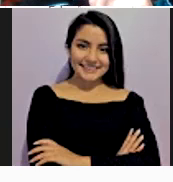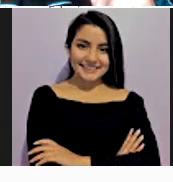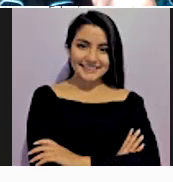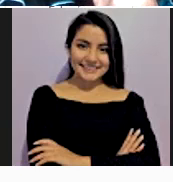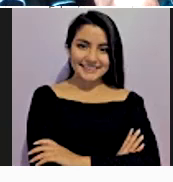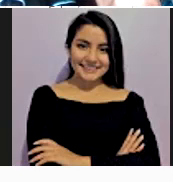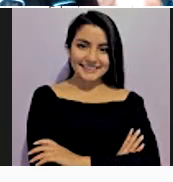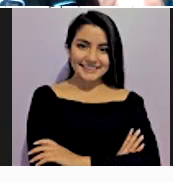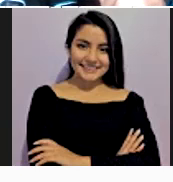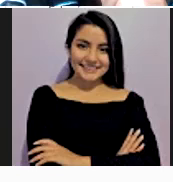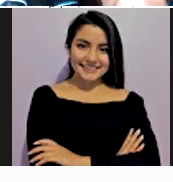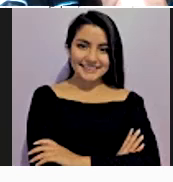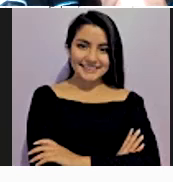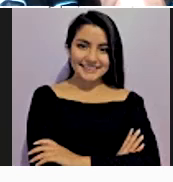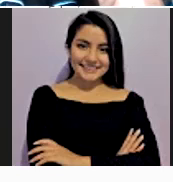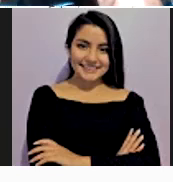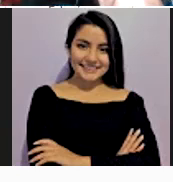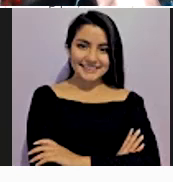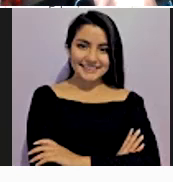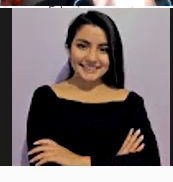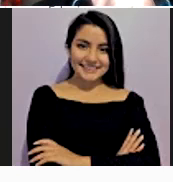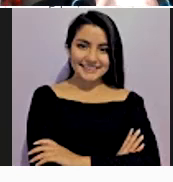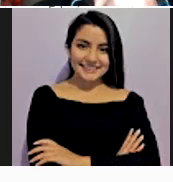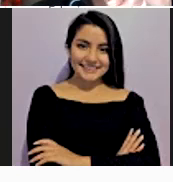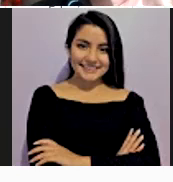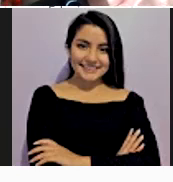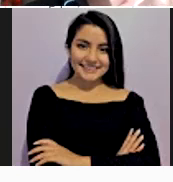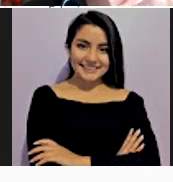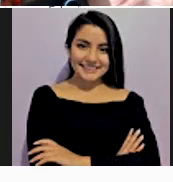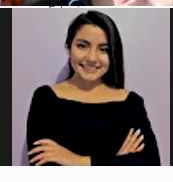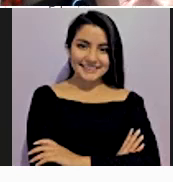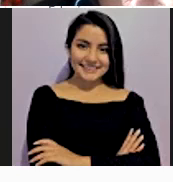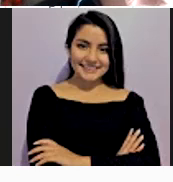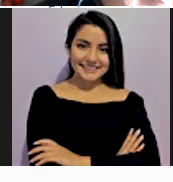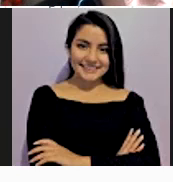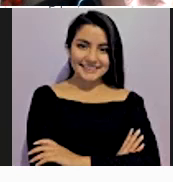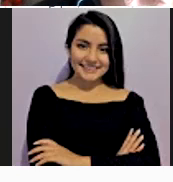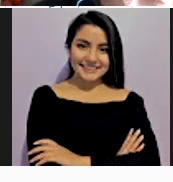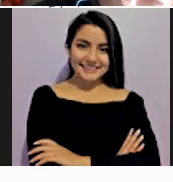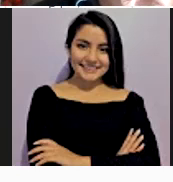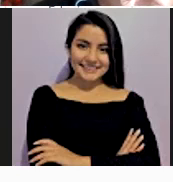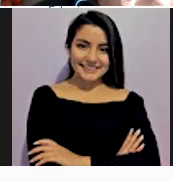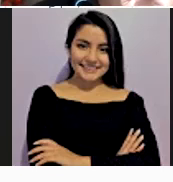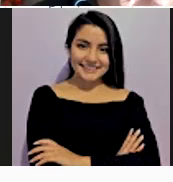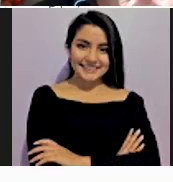punto de caer. O sea, si yo toco un poquito más, se fue. Entonces, según la teoría de sedimentos, es que cuando estos dos